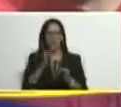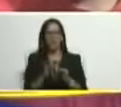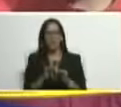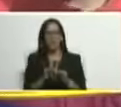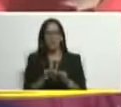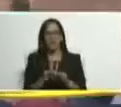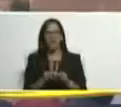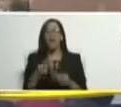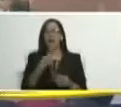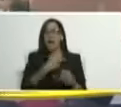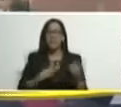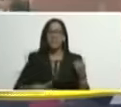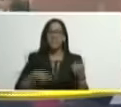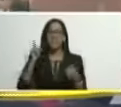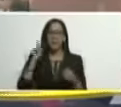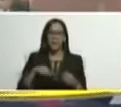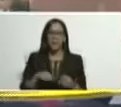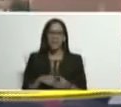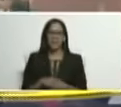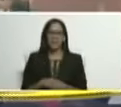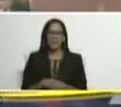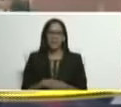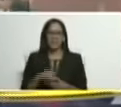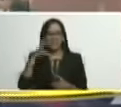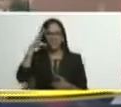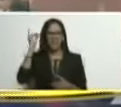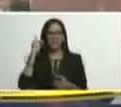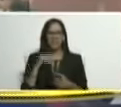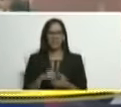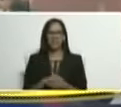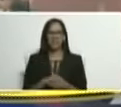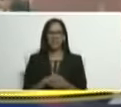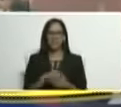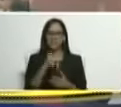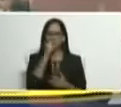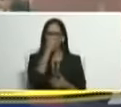La vicepresidenta también, Delcy.